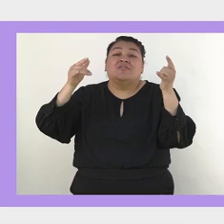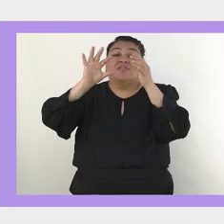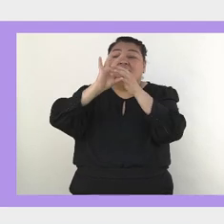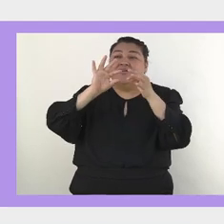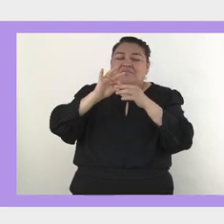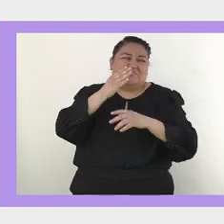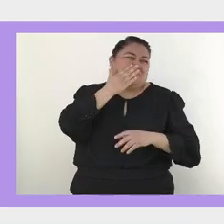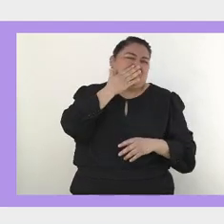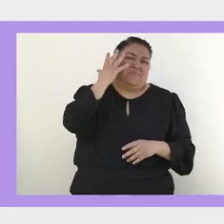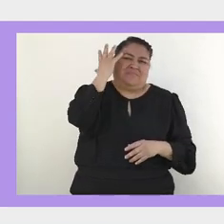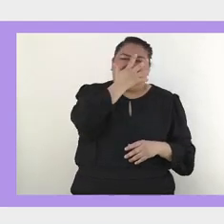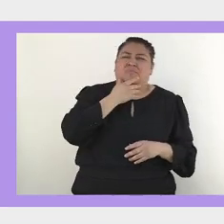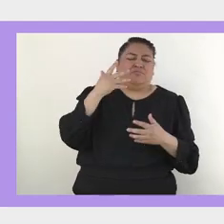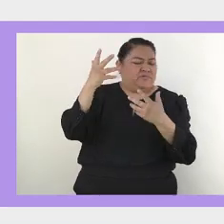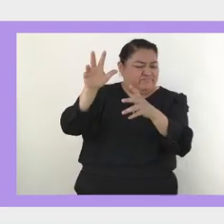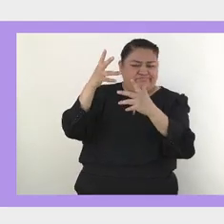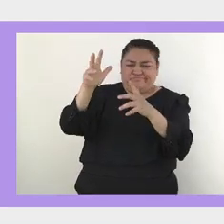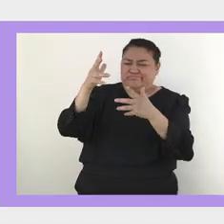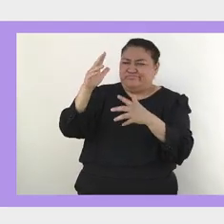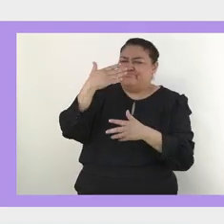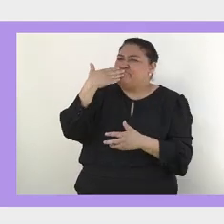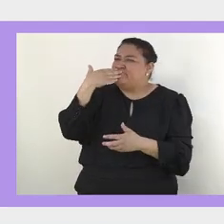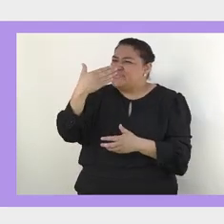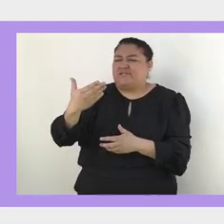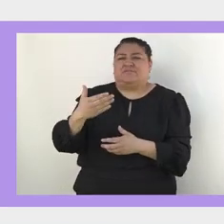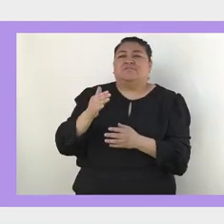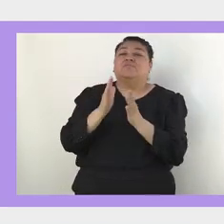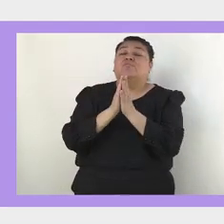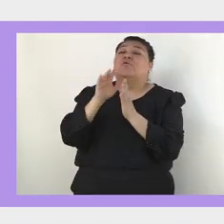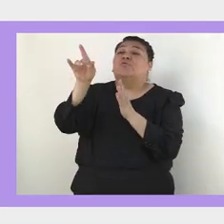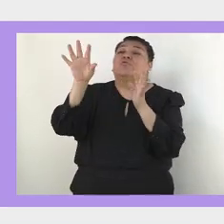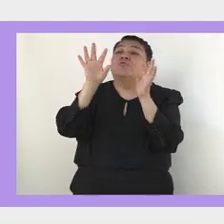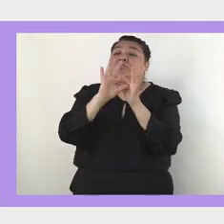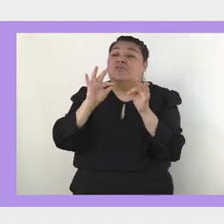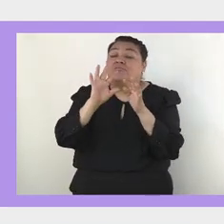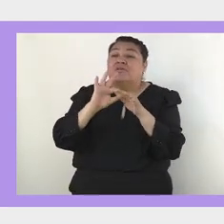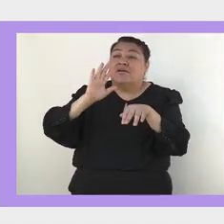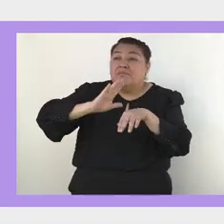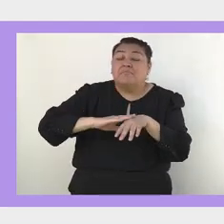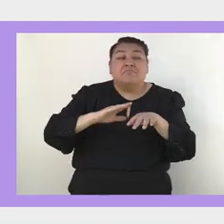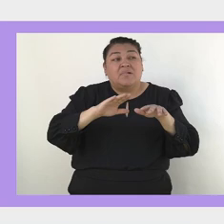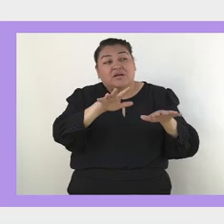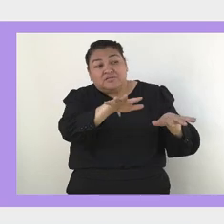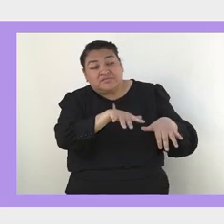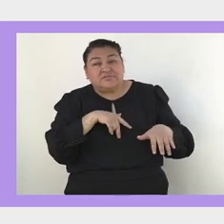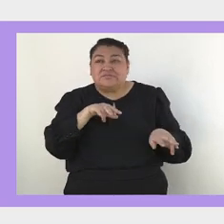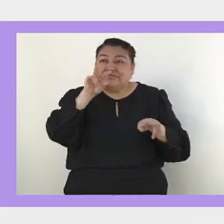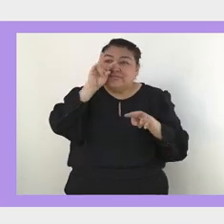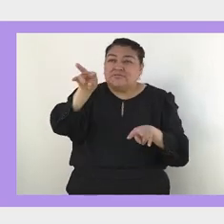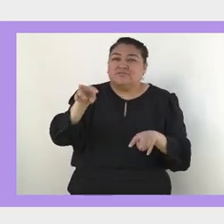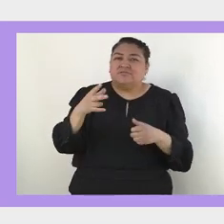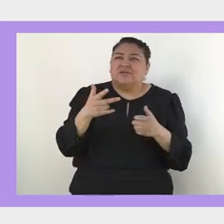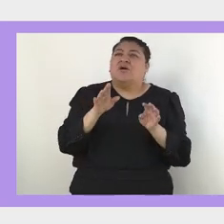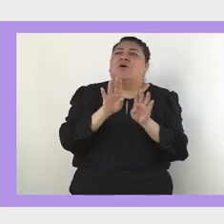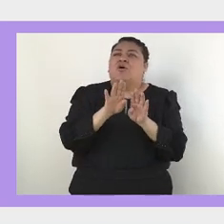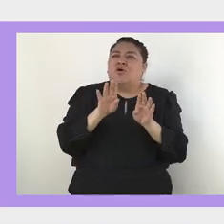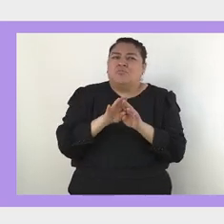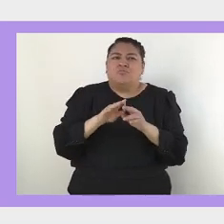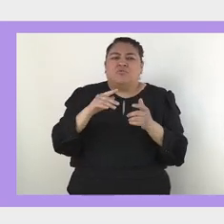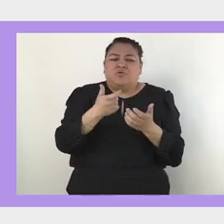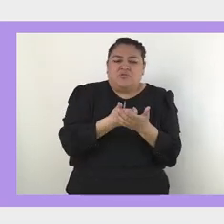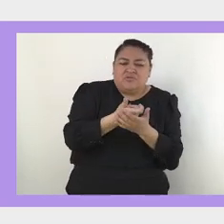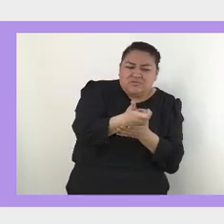también te aplaudo por eso y que les cuentes un poquito quizás alguien te puede escuchar aquí la inversión que necesita tu